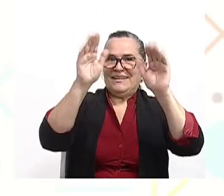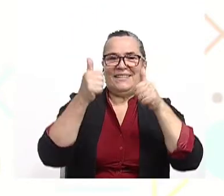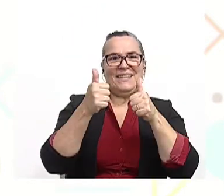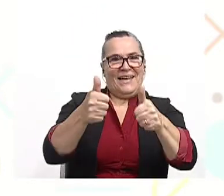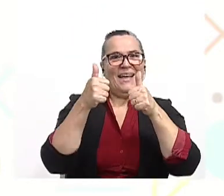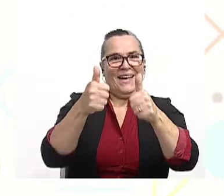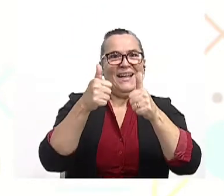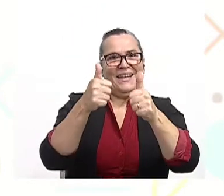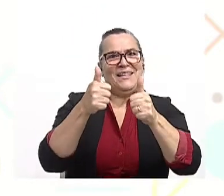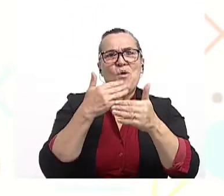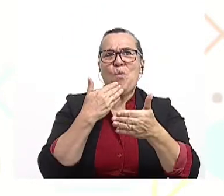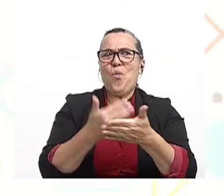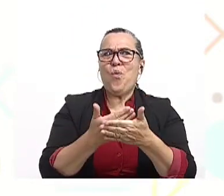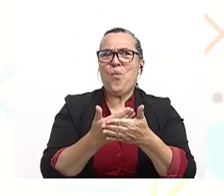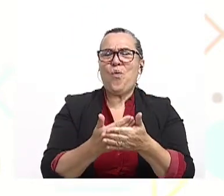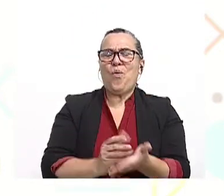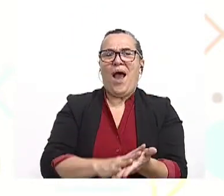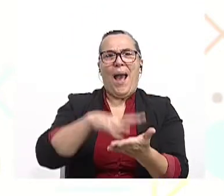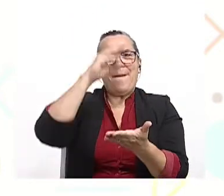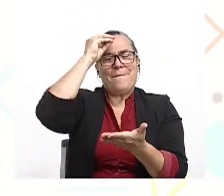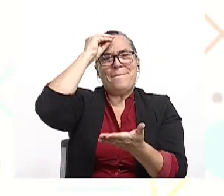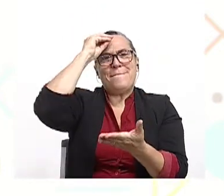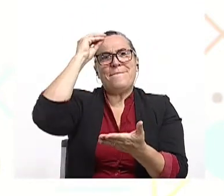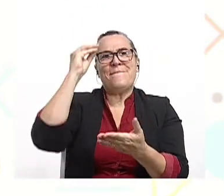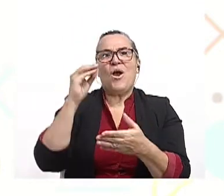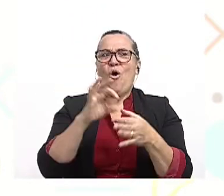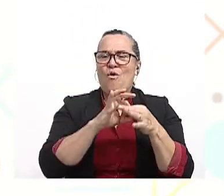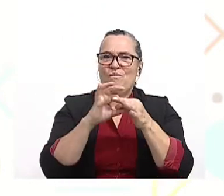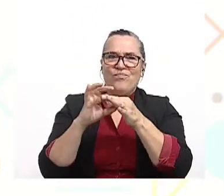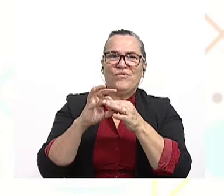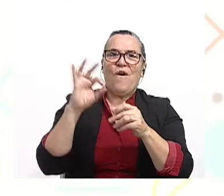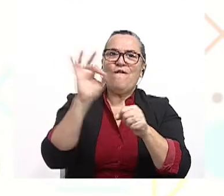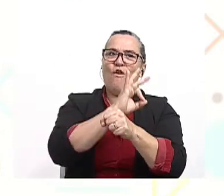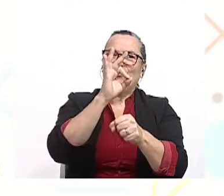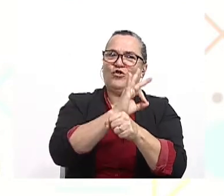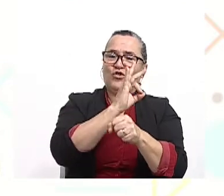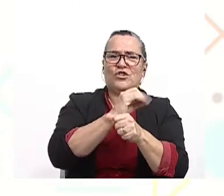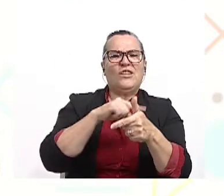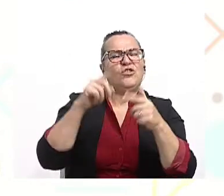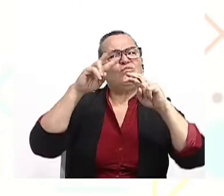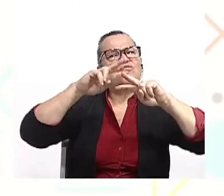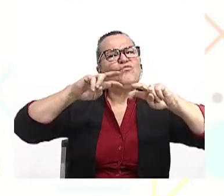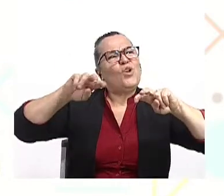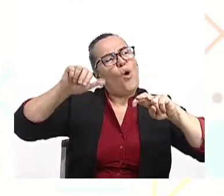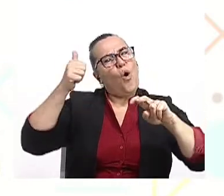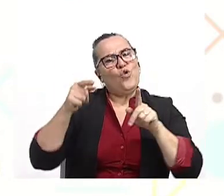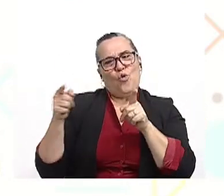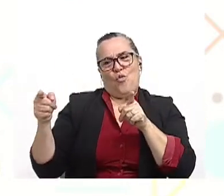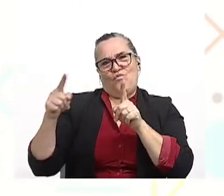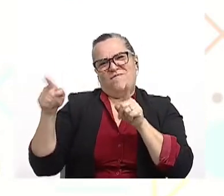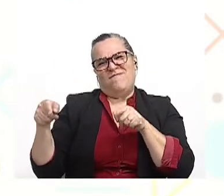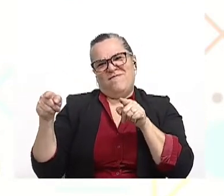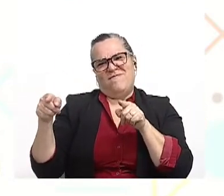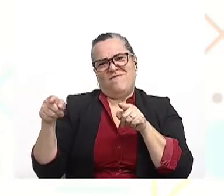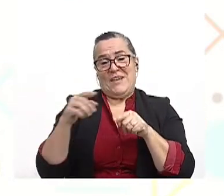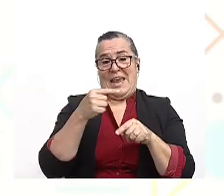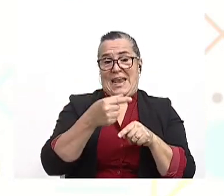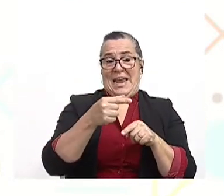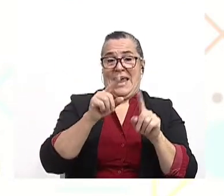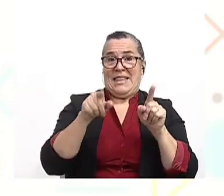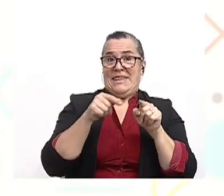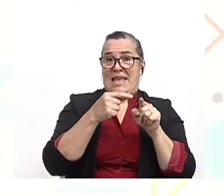bien. Qué bueno que estamos aprendiendo sobre el tema de funciones. Analicemos este otro criterio. Acá tenemos g de